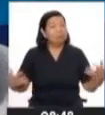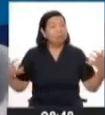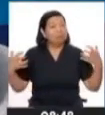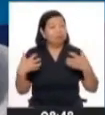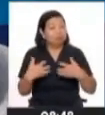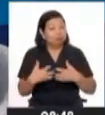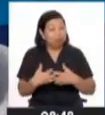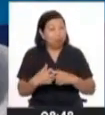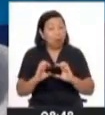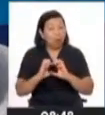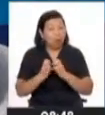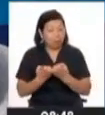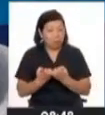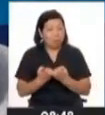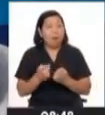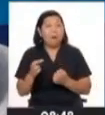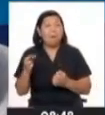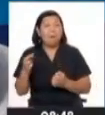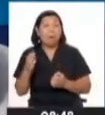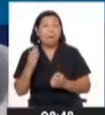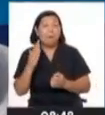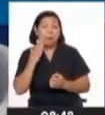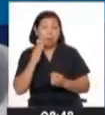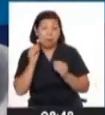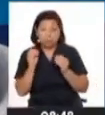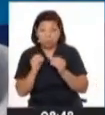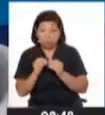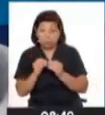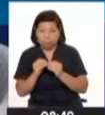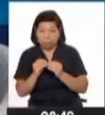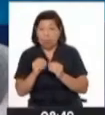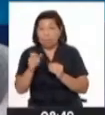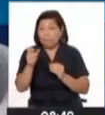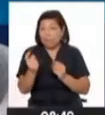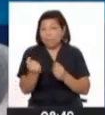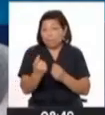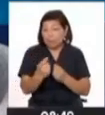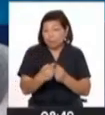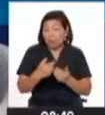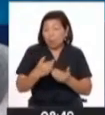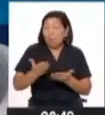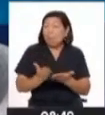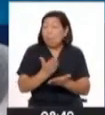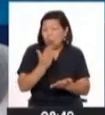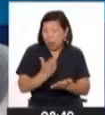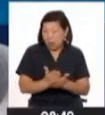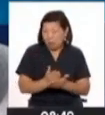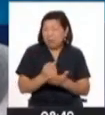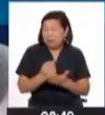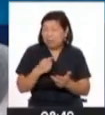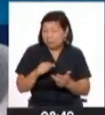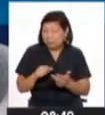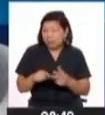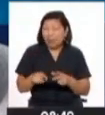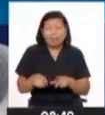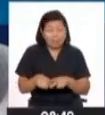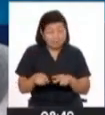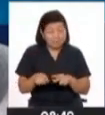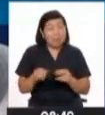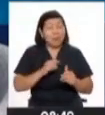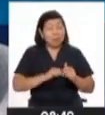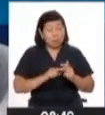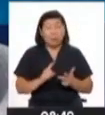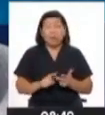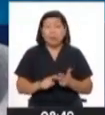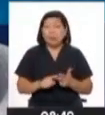realizar en equipo, uh-huh. los padres de familia, tanto de la persona que está generando la agresión como parte también del